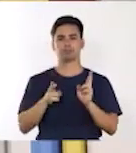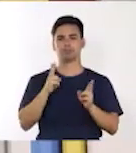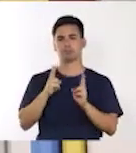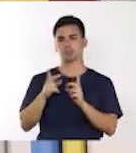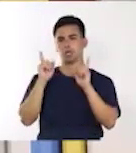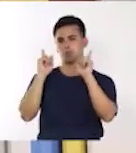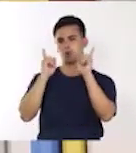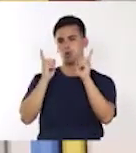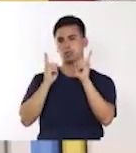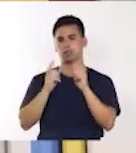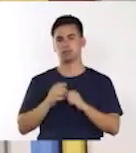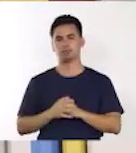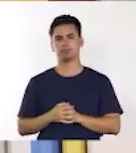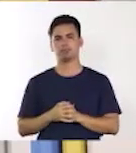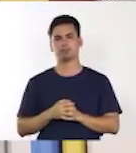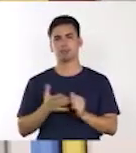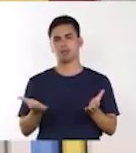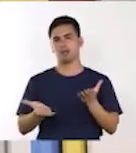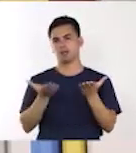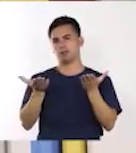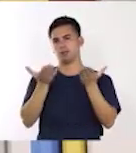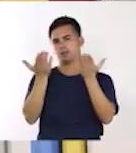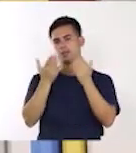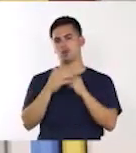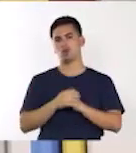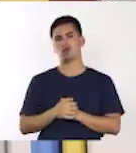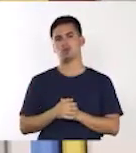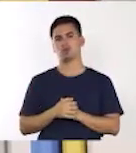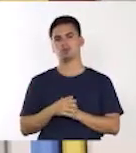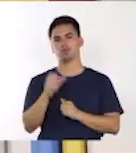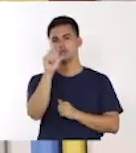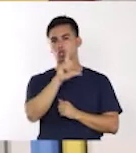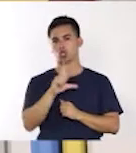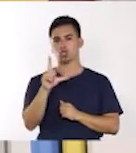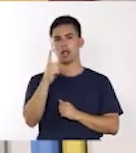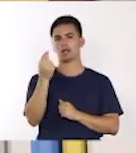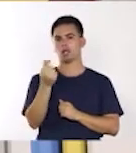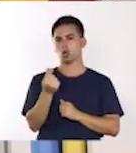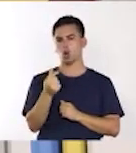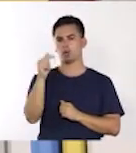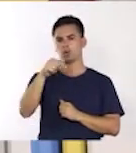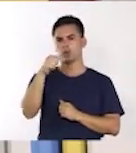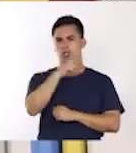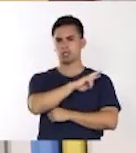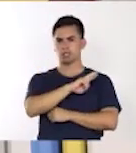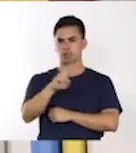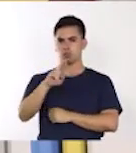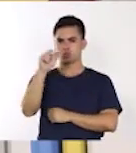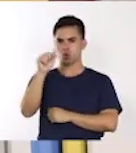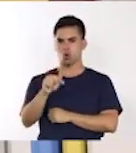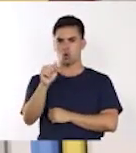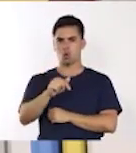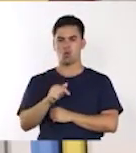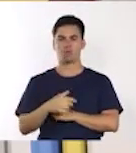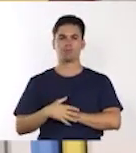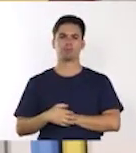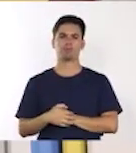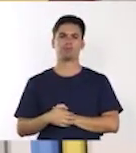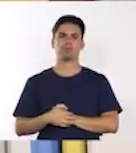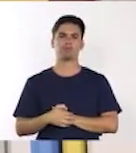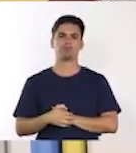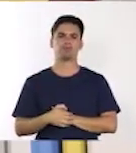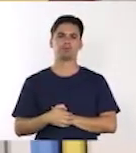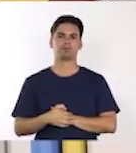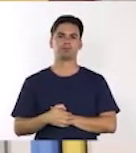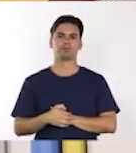estrategia política y el desarrollo socioeconómico de la revolución en las condiciones